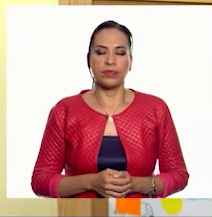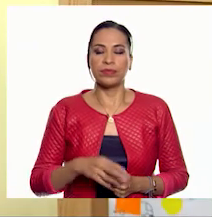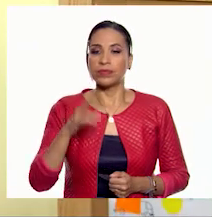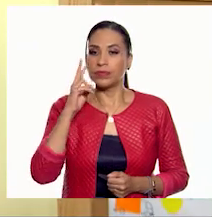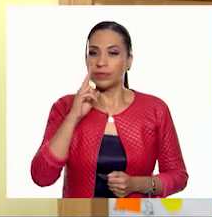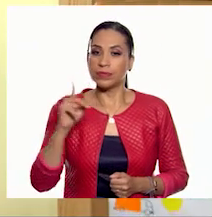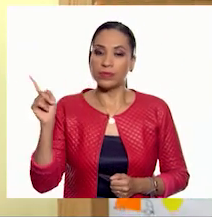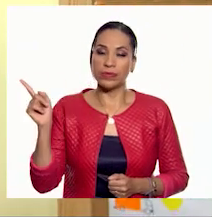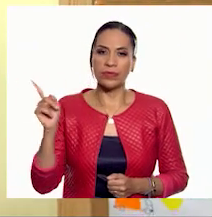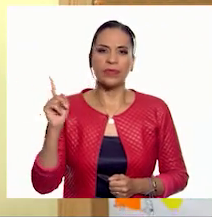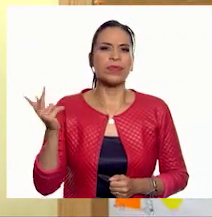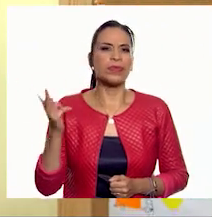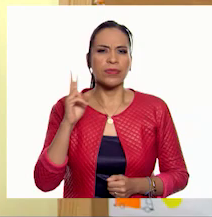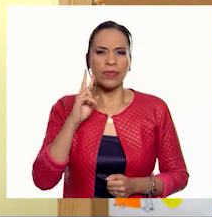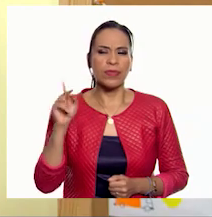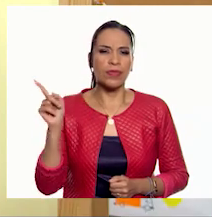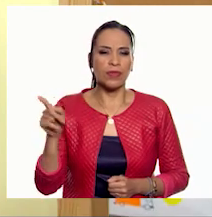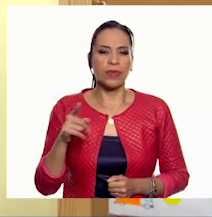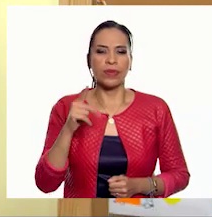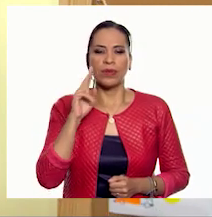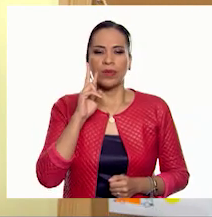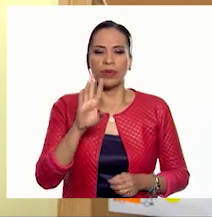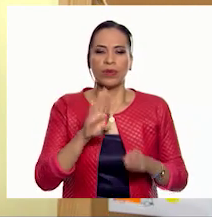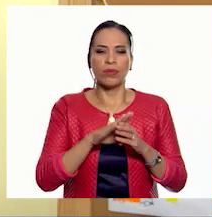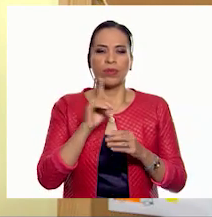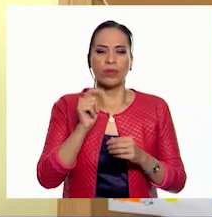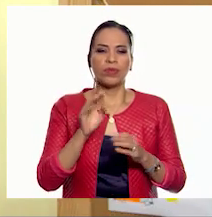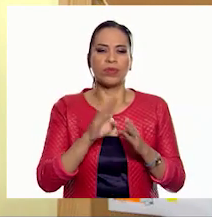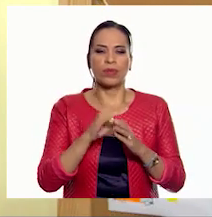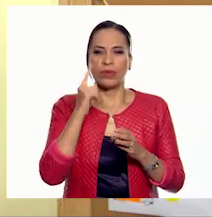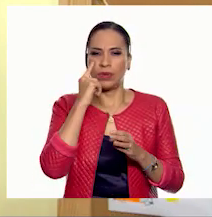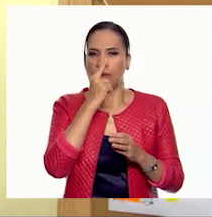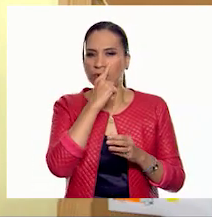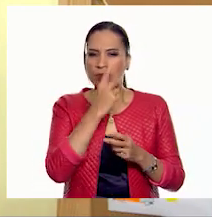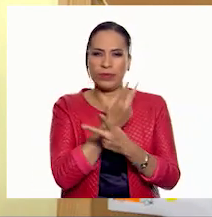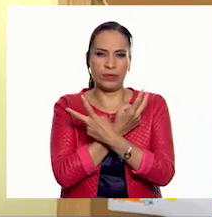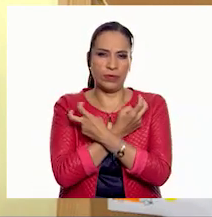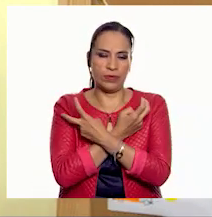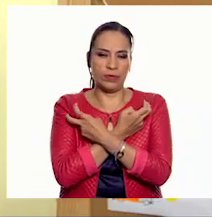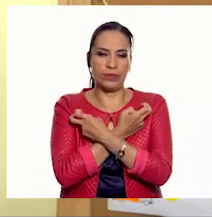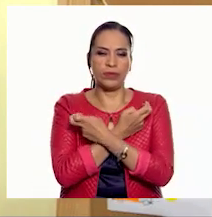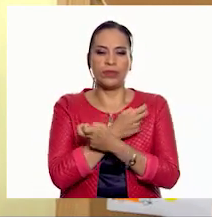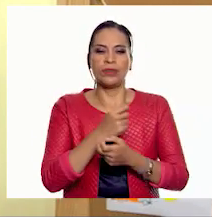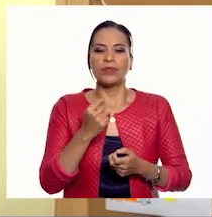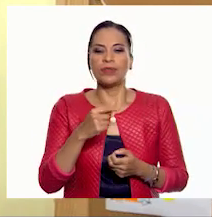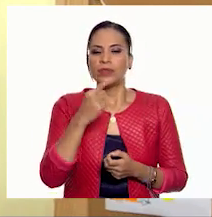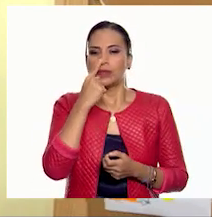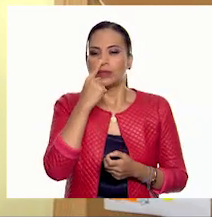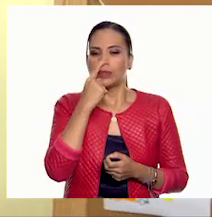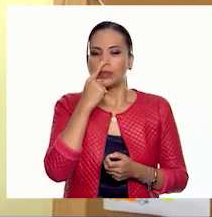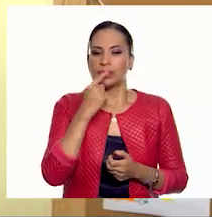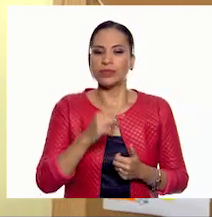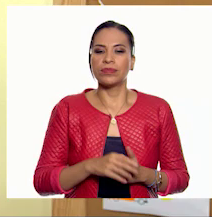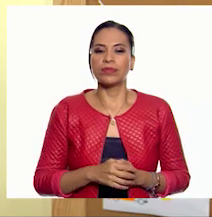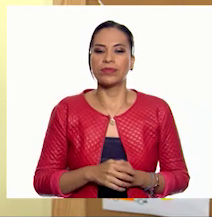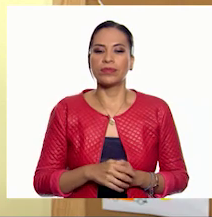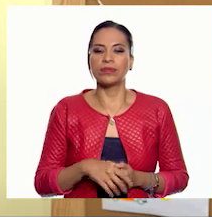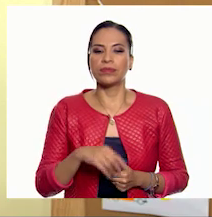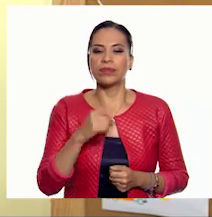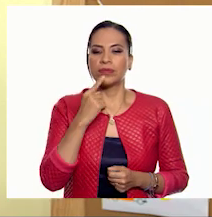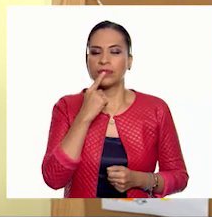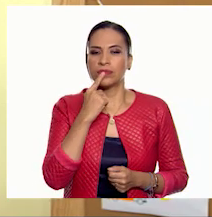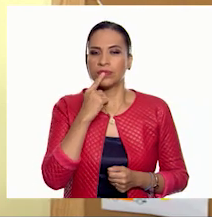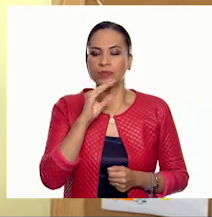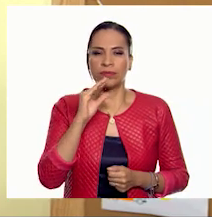Mira, aquí veo una calavera. Estos son los ojos, esta es la nariz y tiene la boca